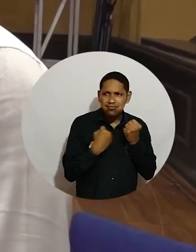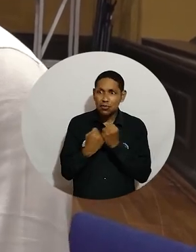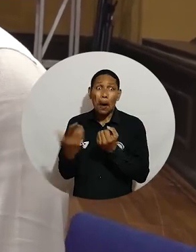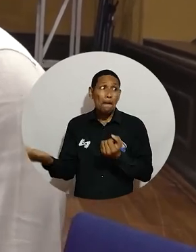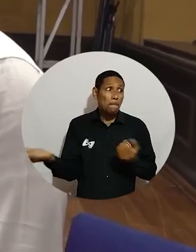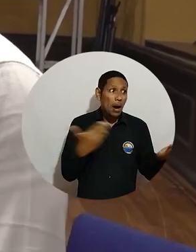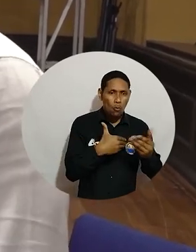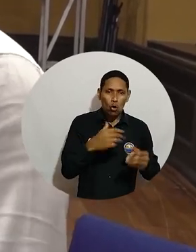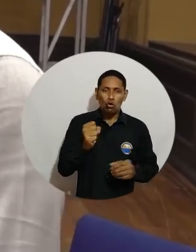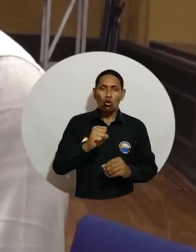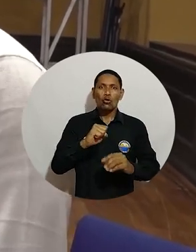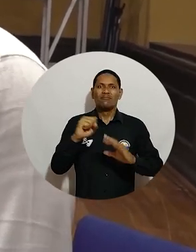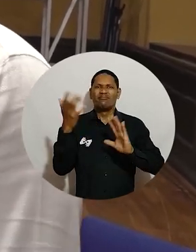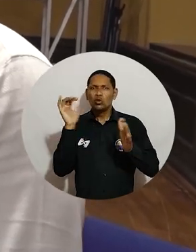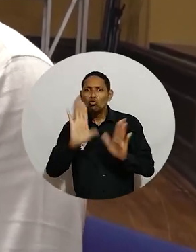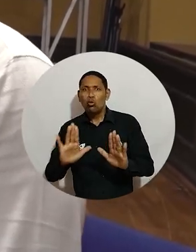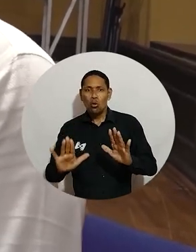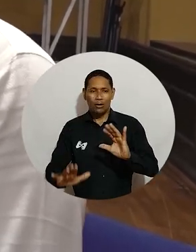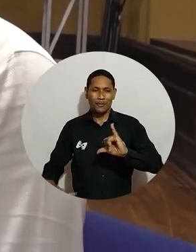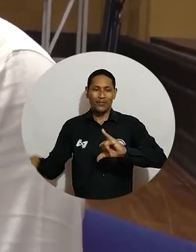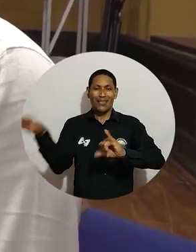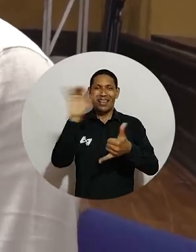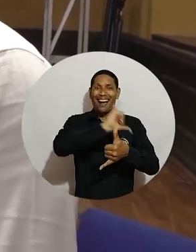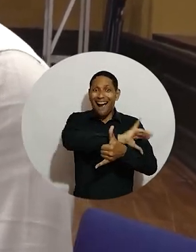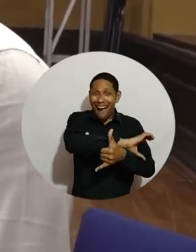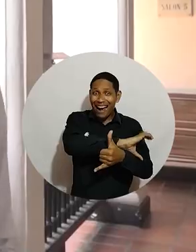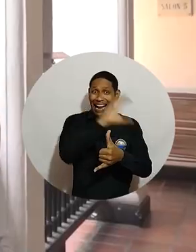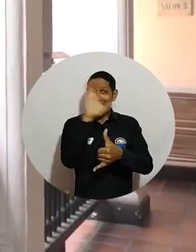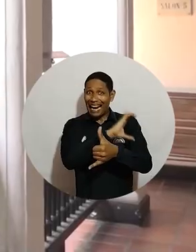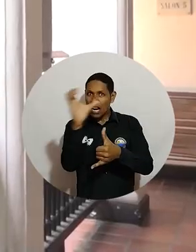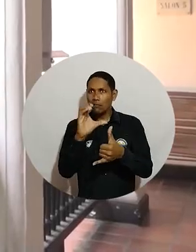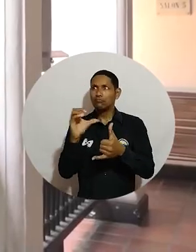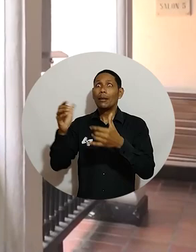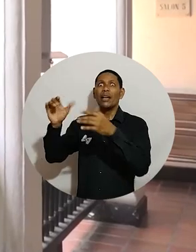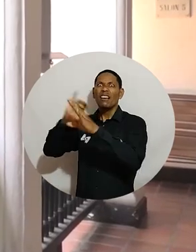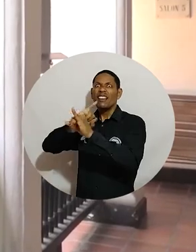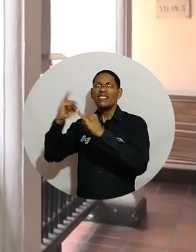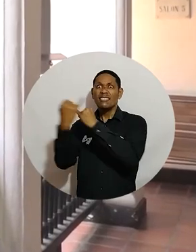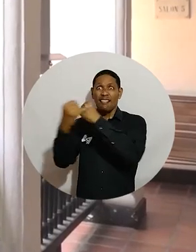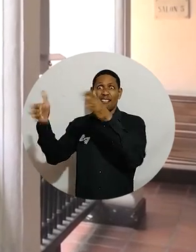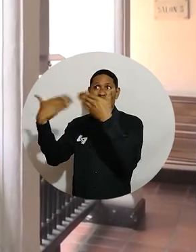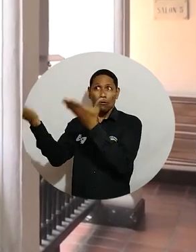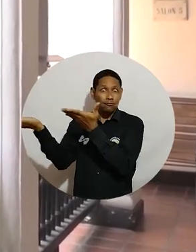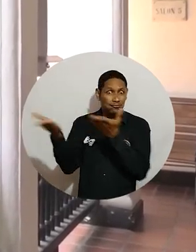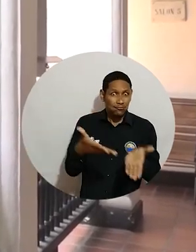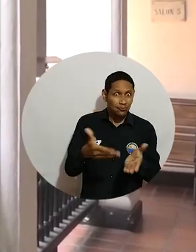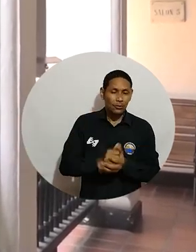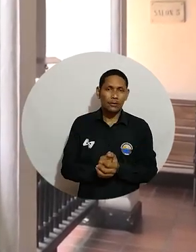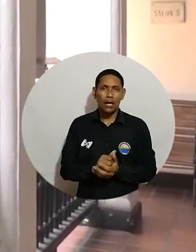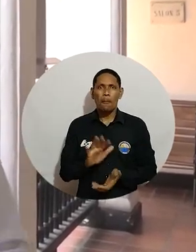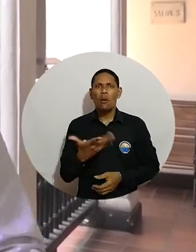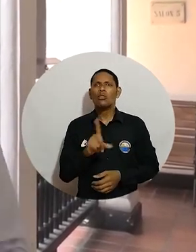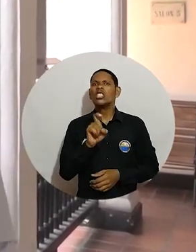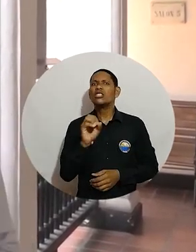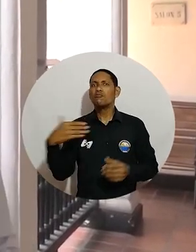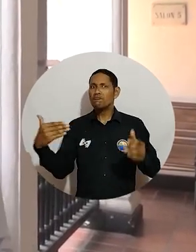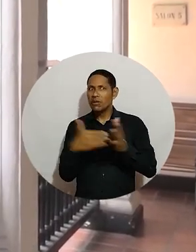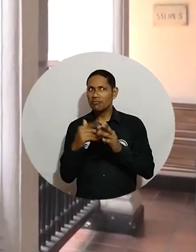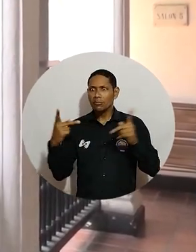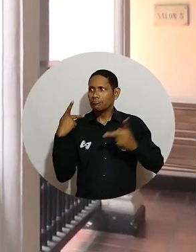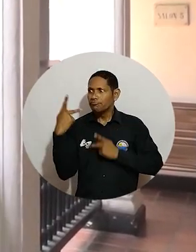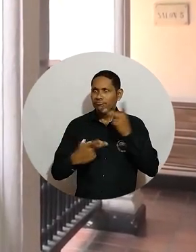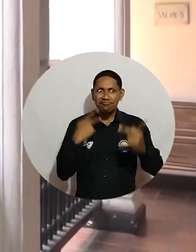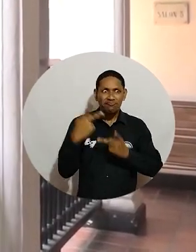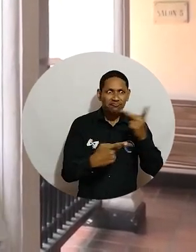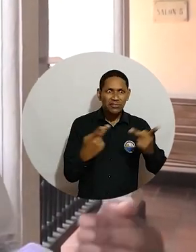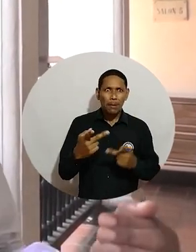muestras artesanales de toda la región Caribe, incluyendo San Andrés. Cerca de 600.000 visitantes. Nuestras ferias